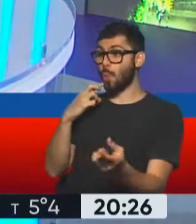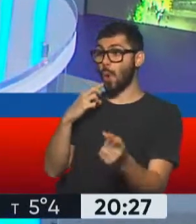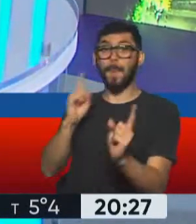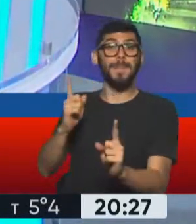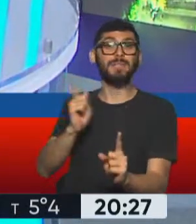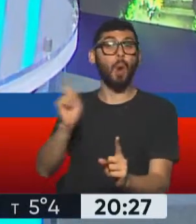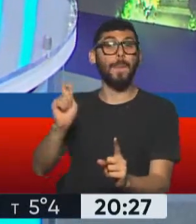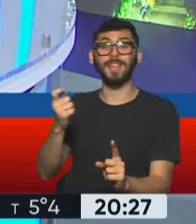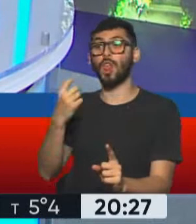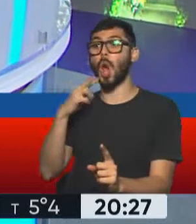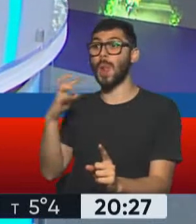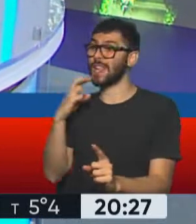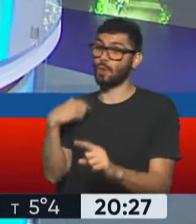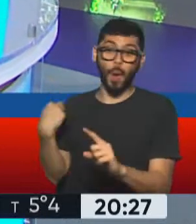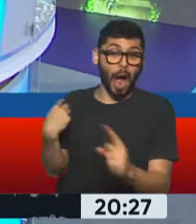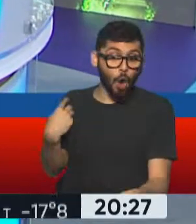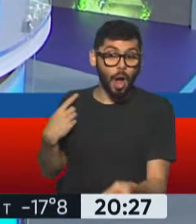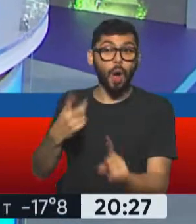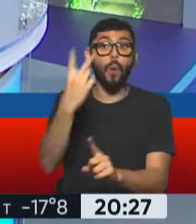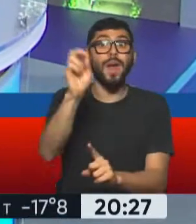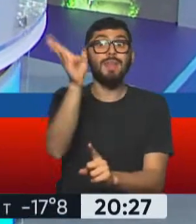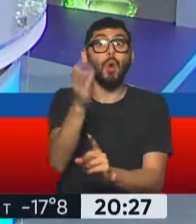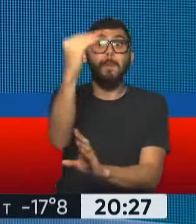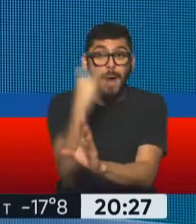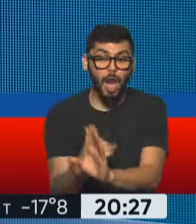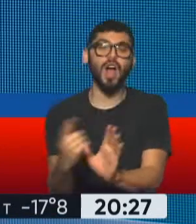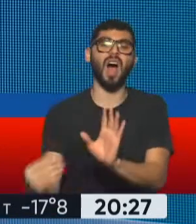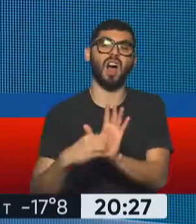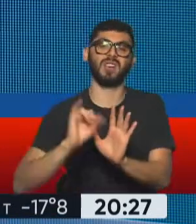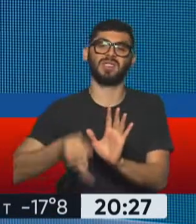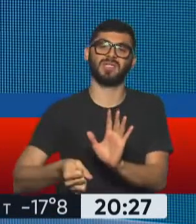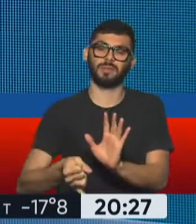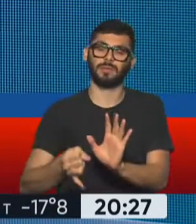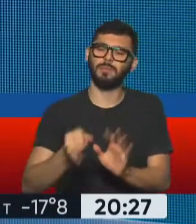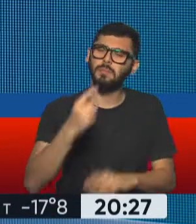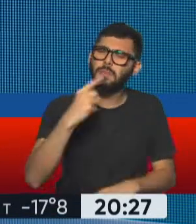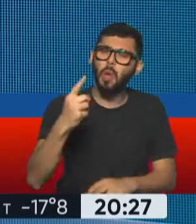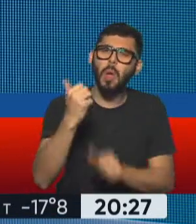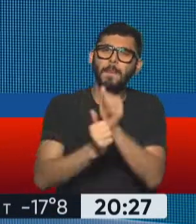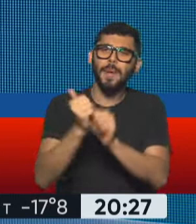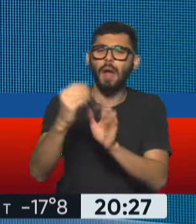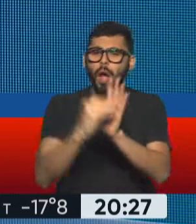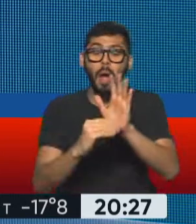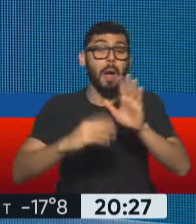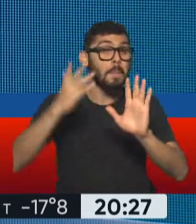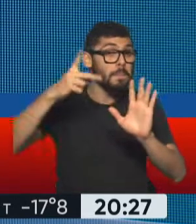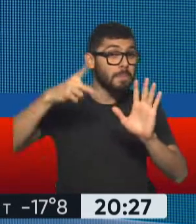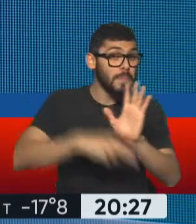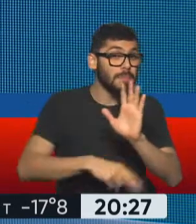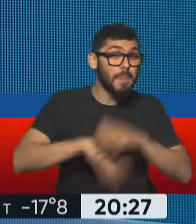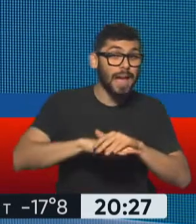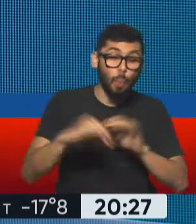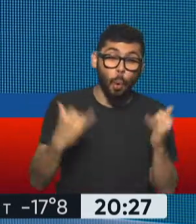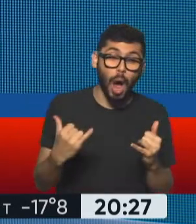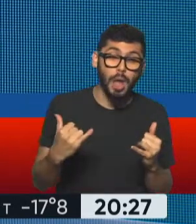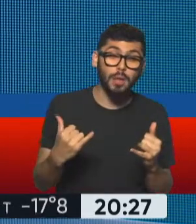2019, obviamente no se puede comparar con 2020. ¿Esto tiene una cantidad de empresas? ¿Está pensado para una cantidad de empresas? No, porque